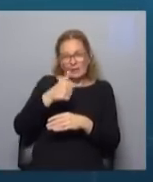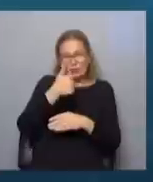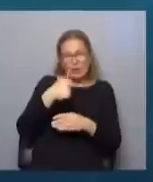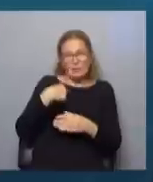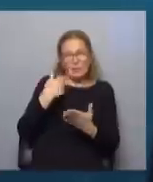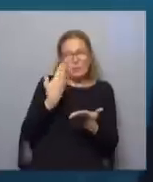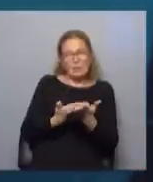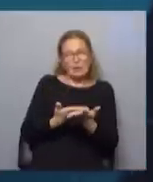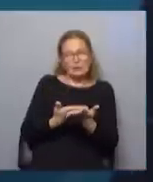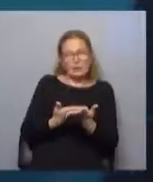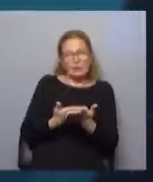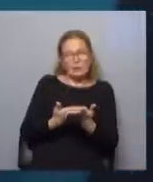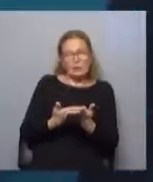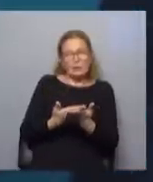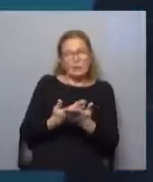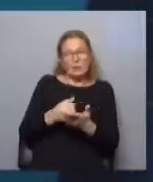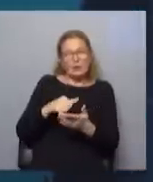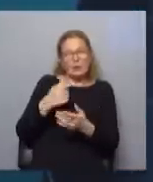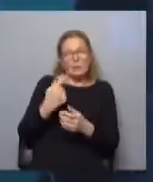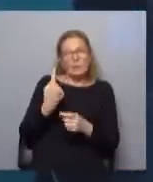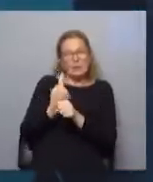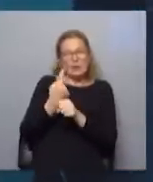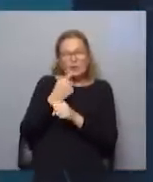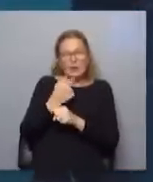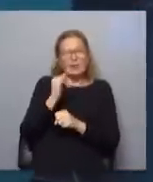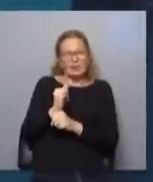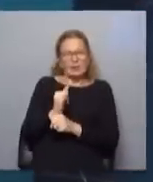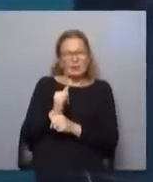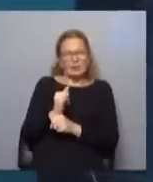habían planteado la posibilidad de ser un precandidato y al principio dije que sí